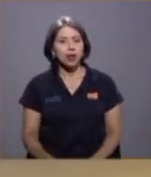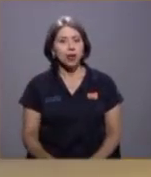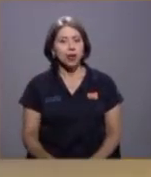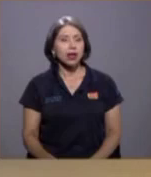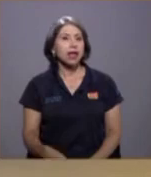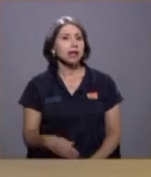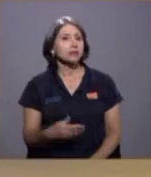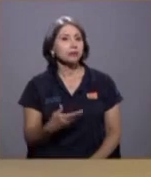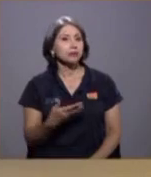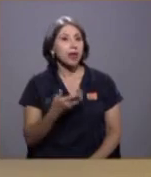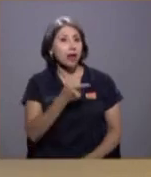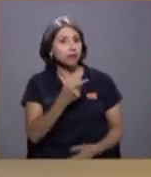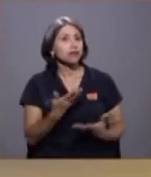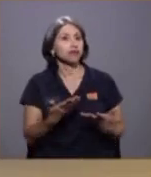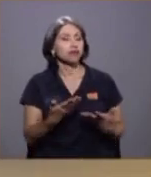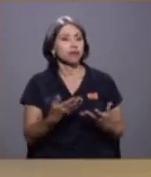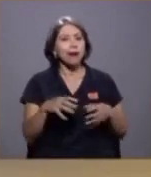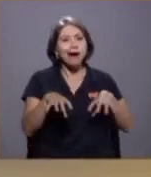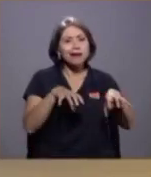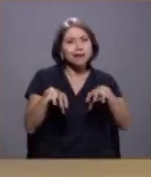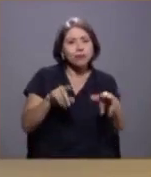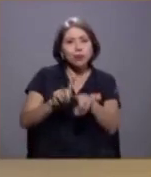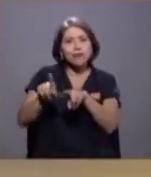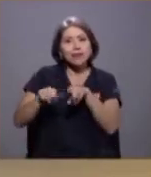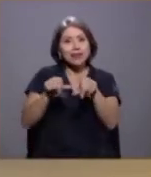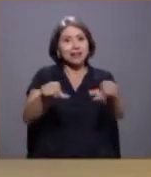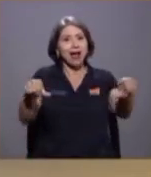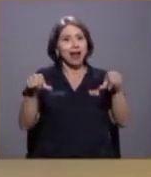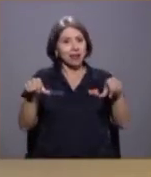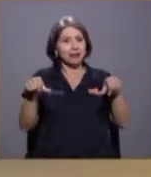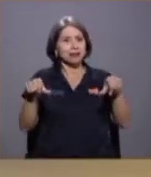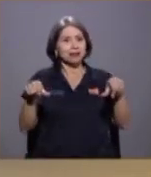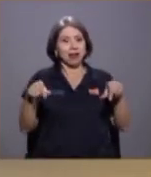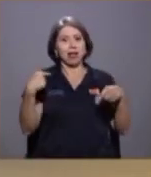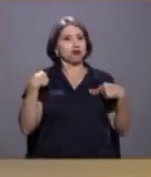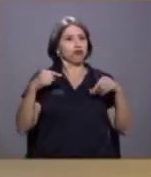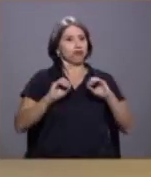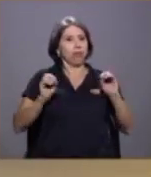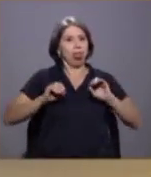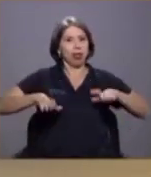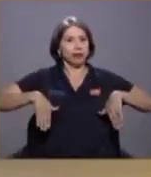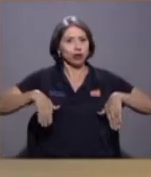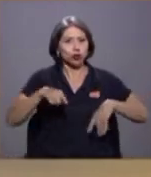que está activo en una serie de áreas en las que yo no estoy,